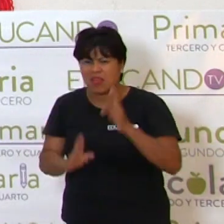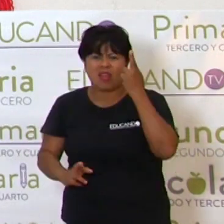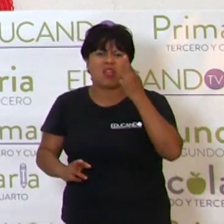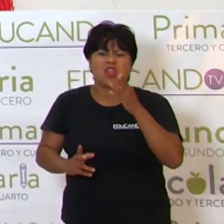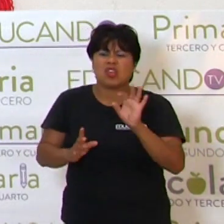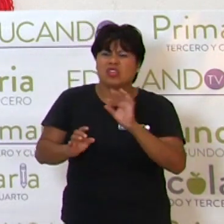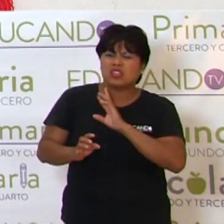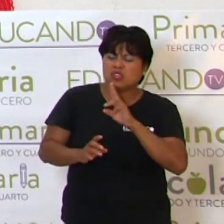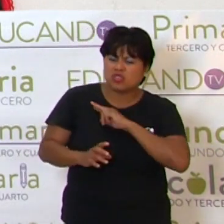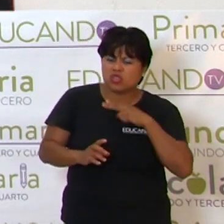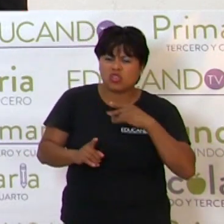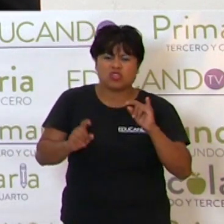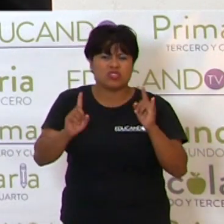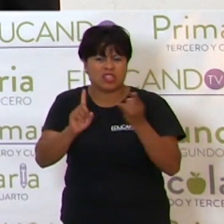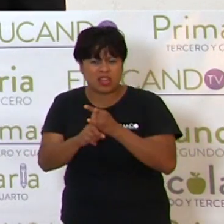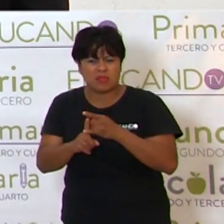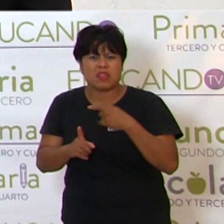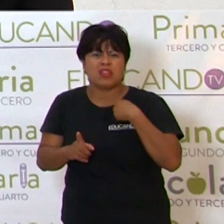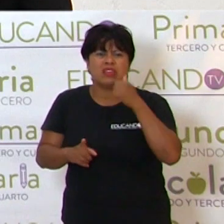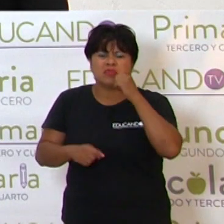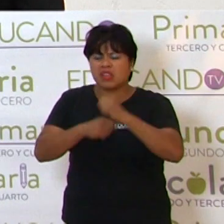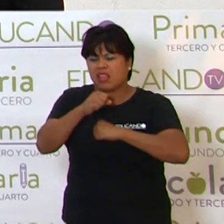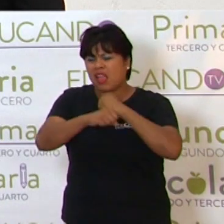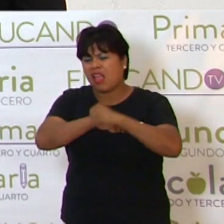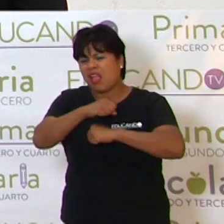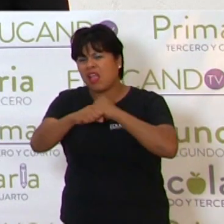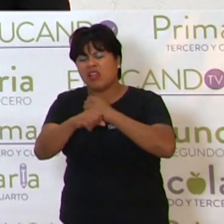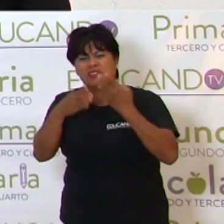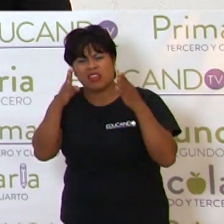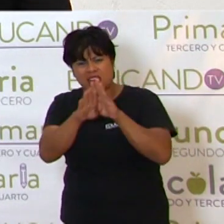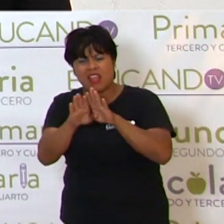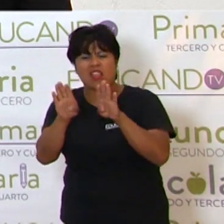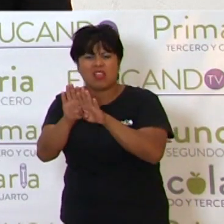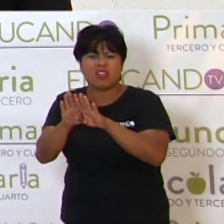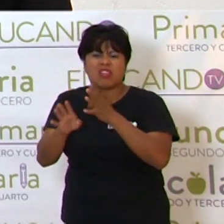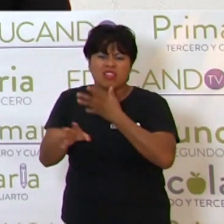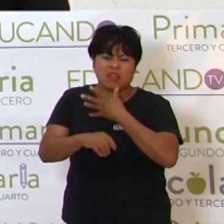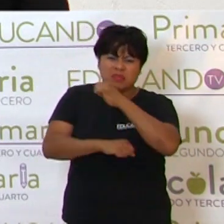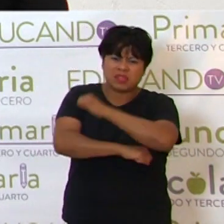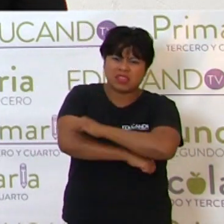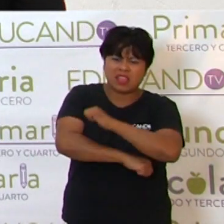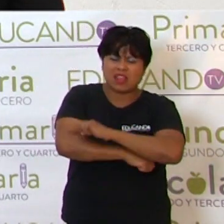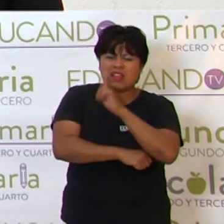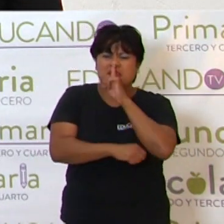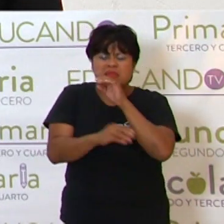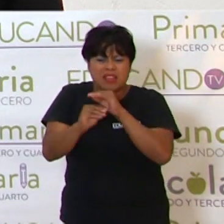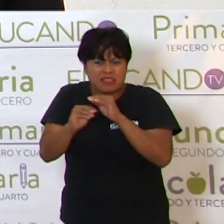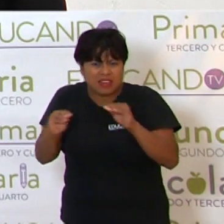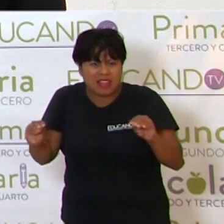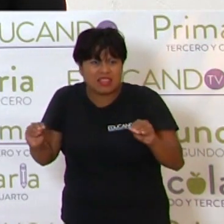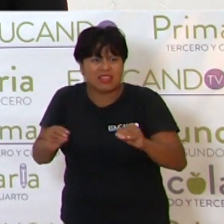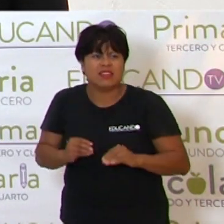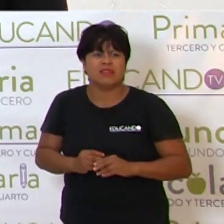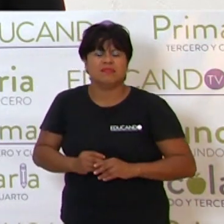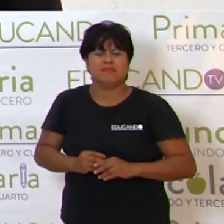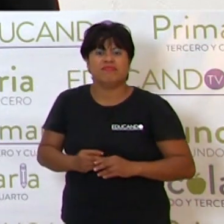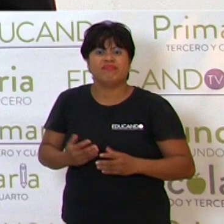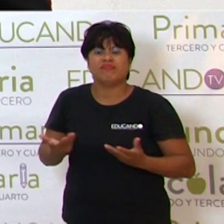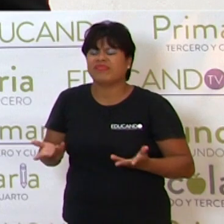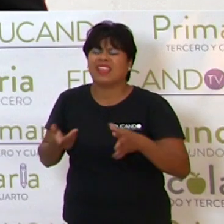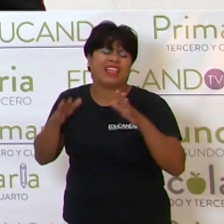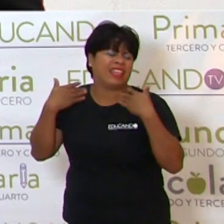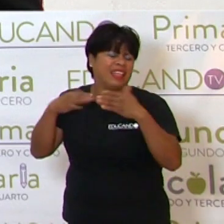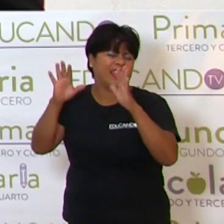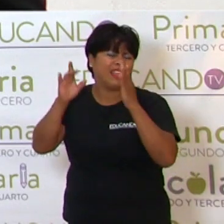si no abrimos, que si llevamos años encerrados, que si tenemos una ventana aislante. Pues que hagan lo